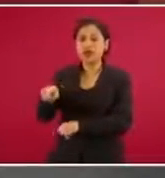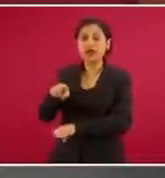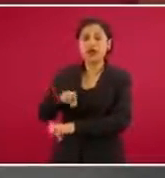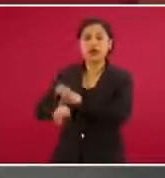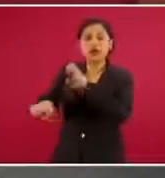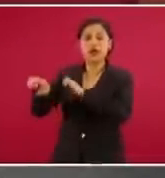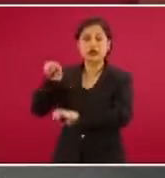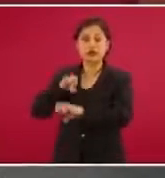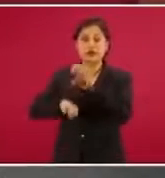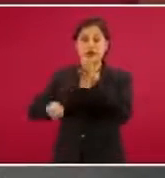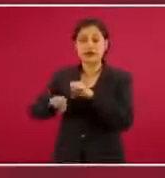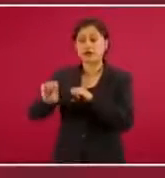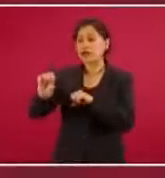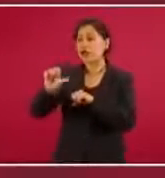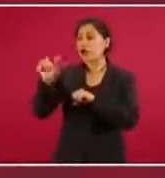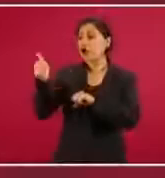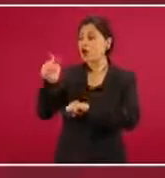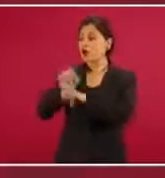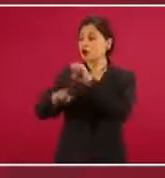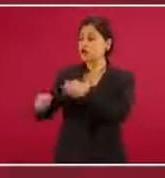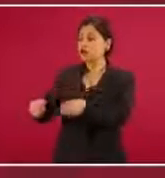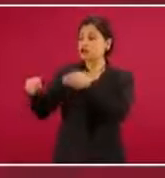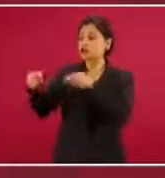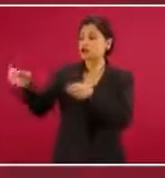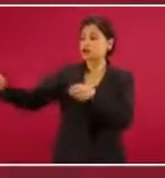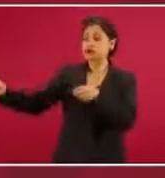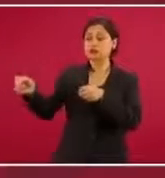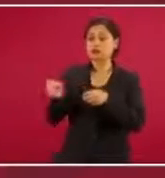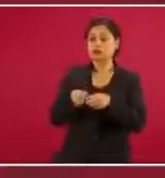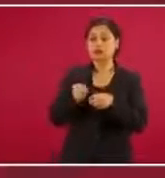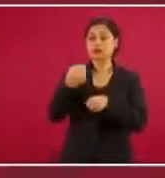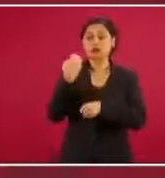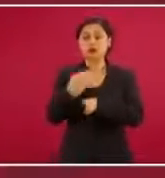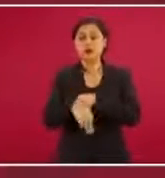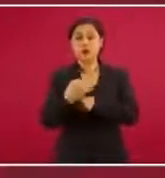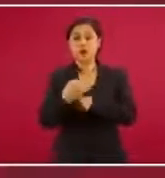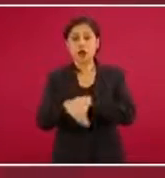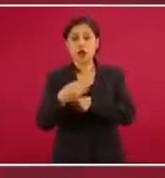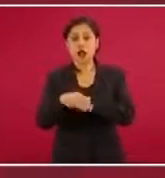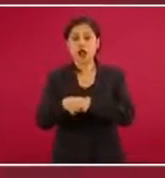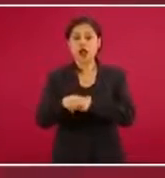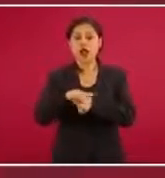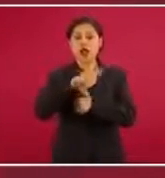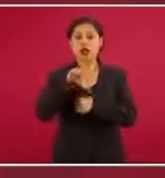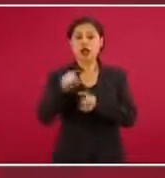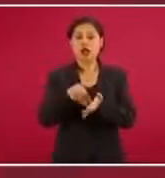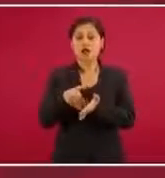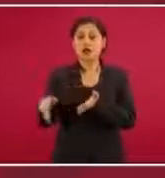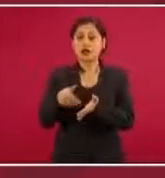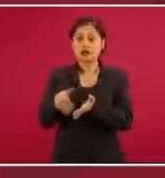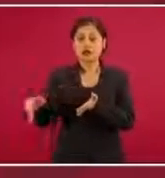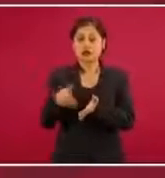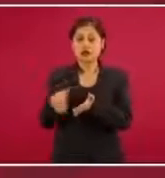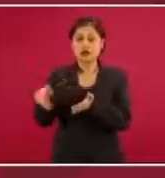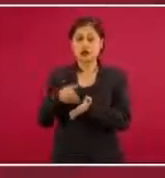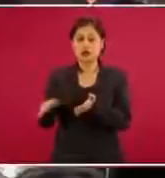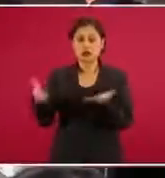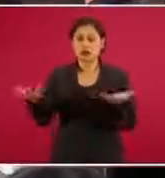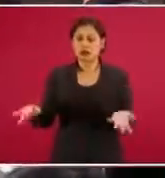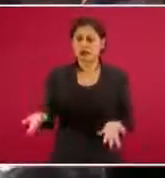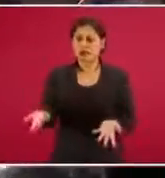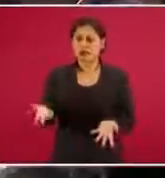el manejo de personal de las empresas muchas empresas